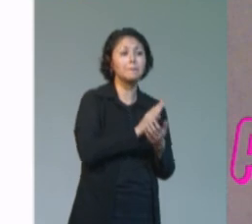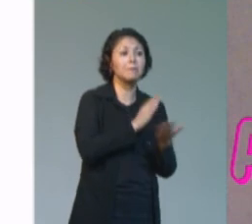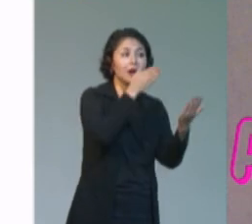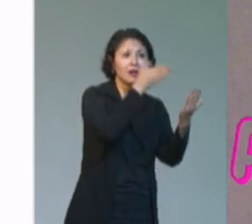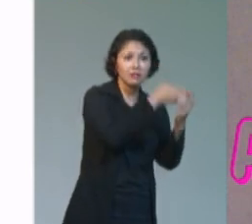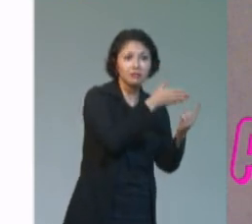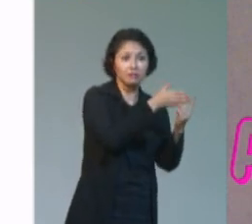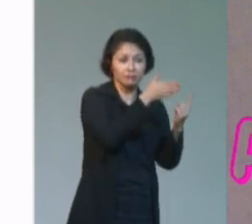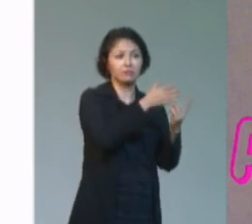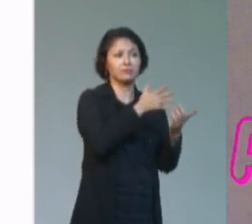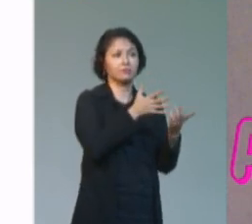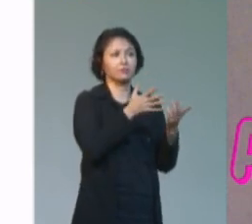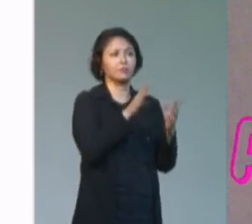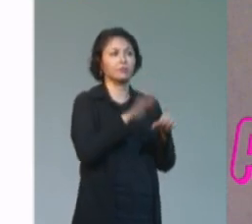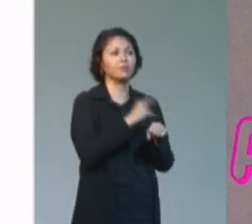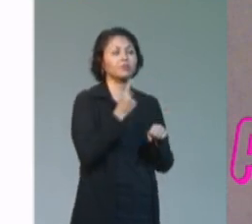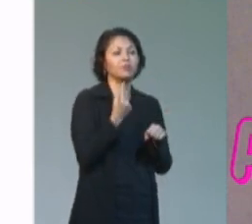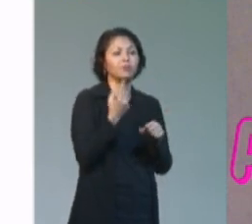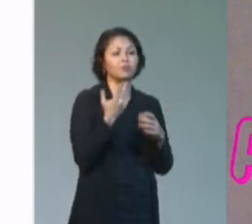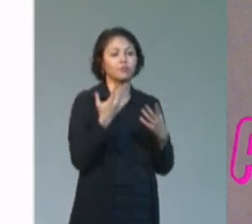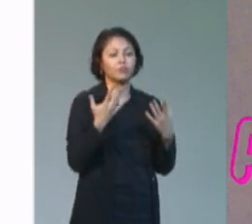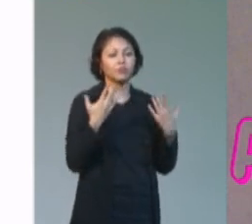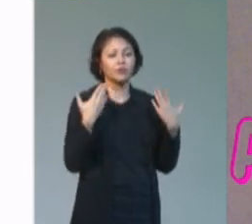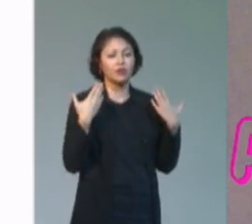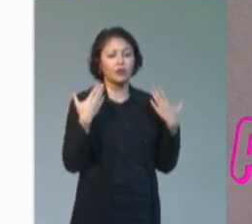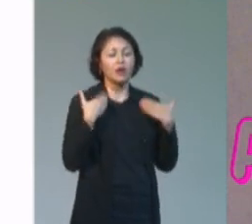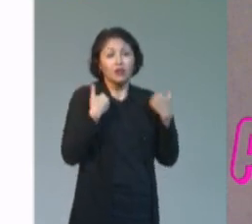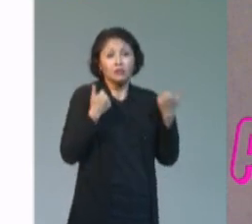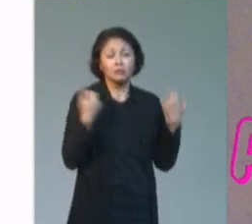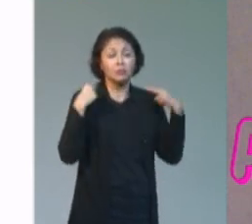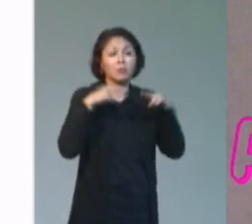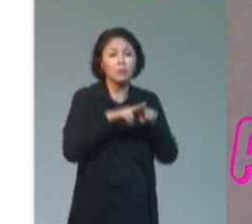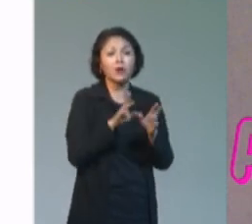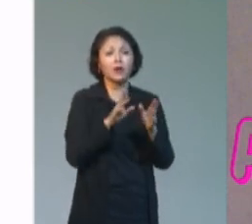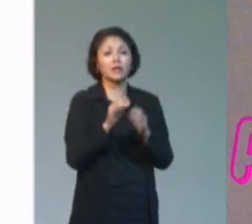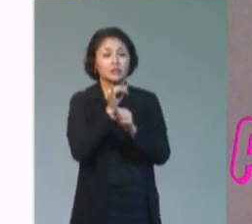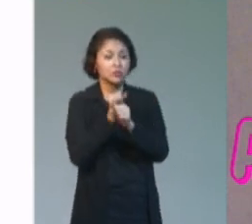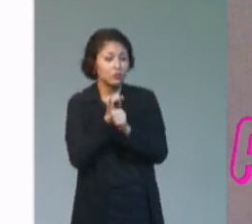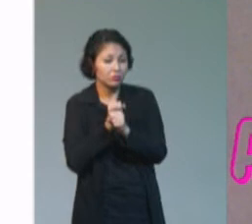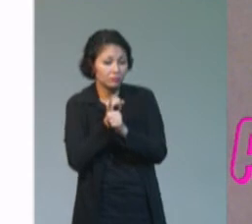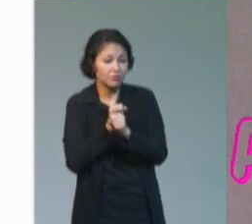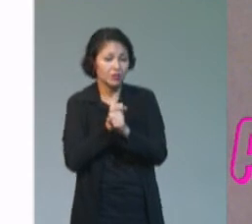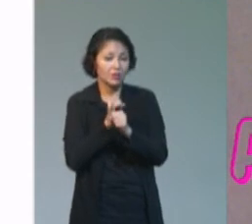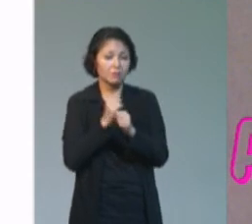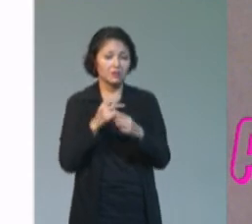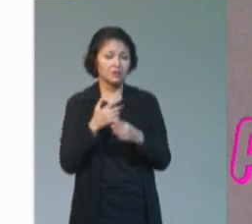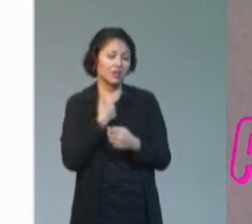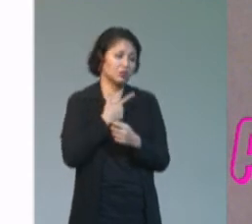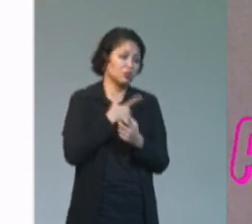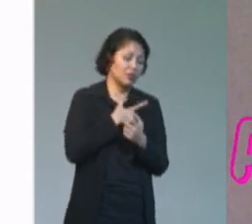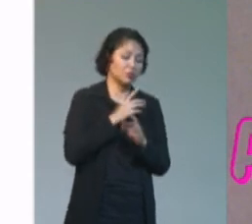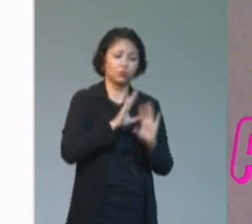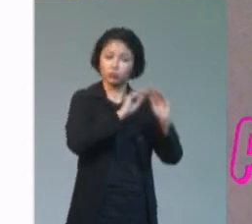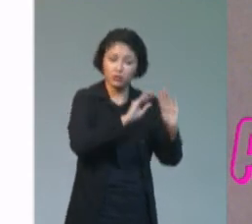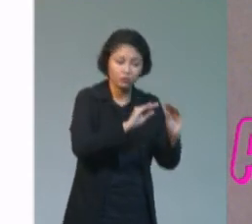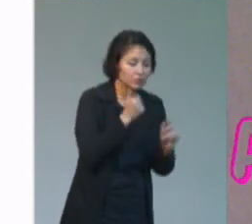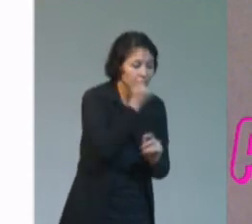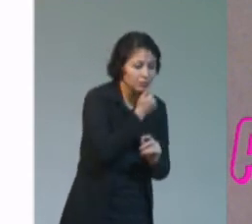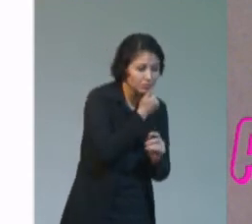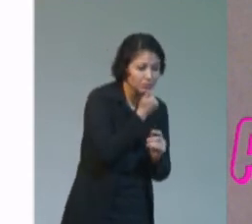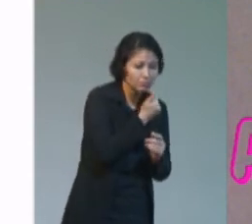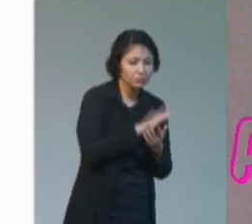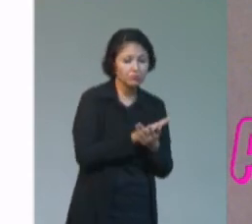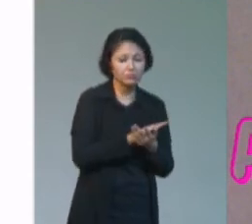no rechazamos la hipótesis nula y aceptamos la hipótesis alternativa la investigación no sirve y eso es un error aceptar muchas veces la